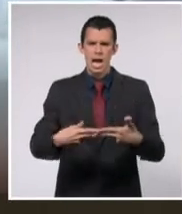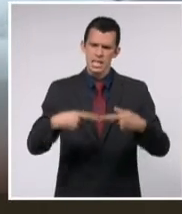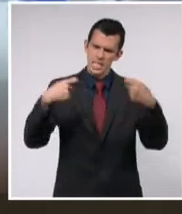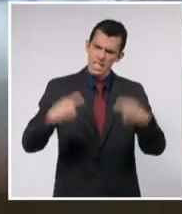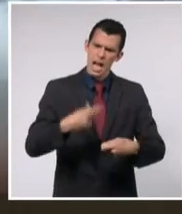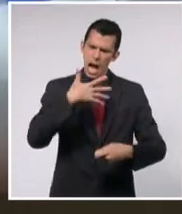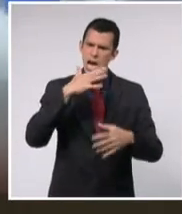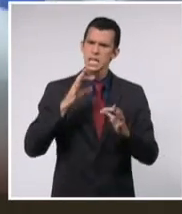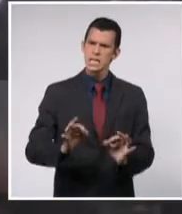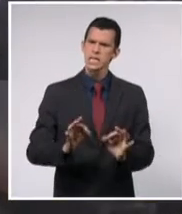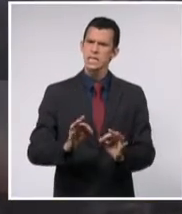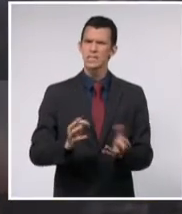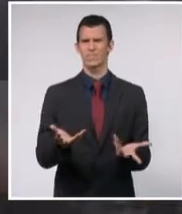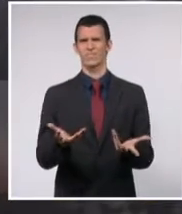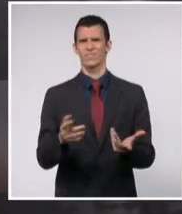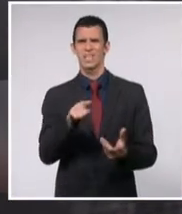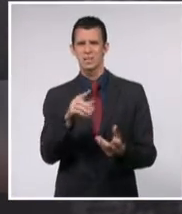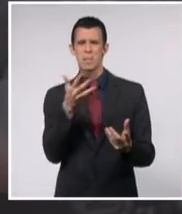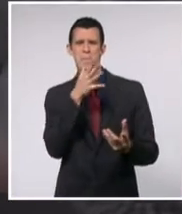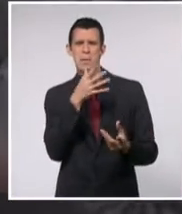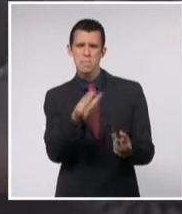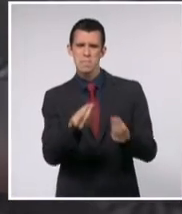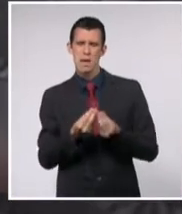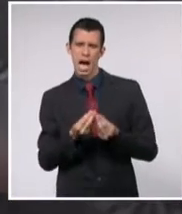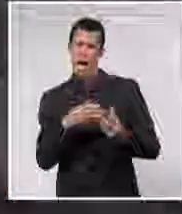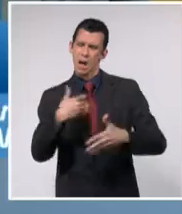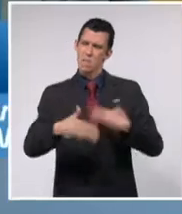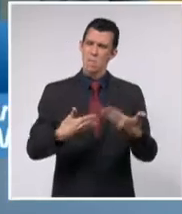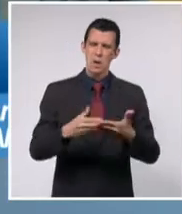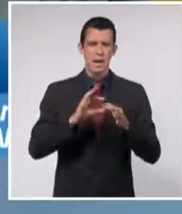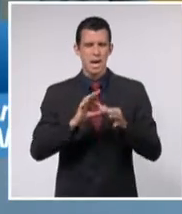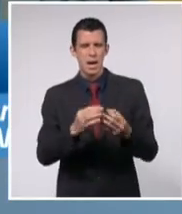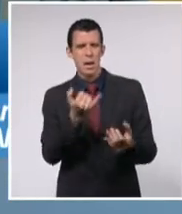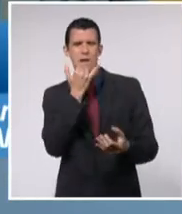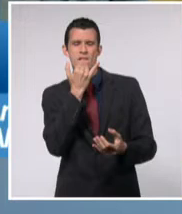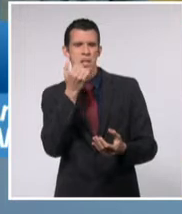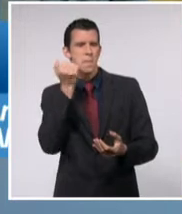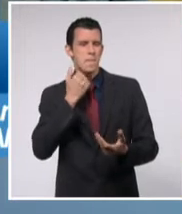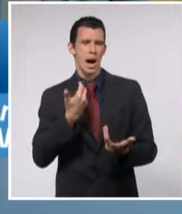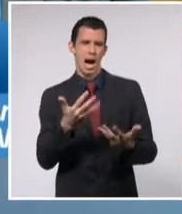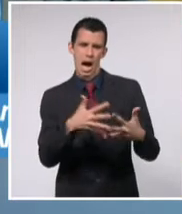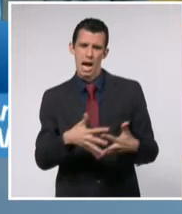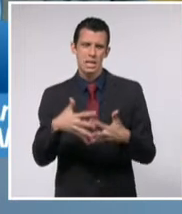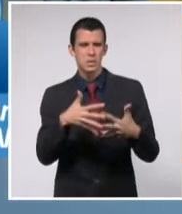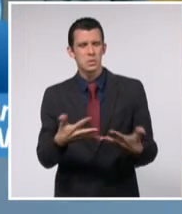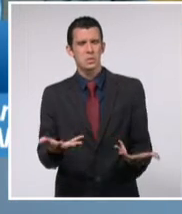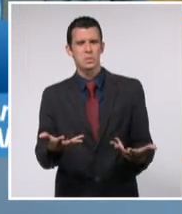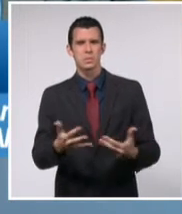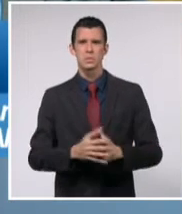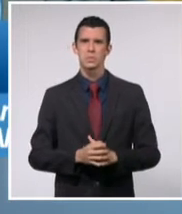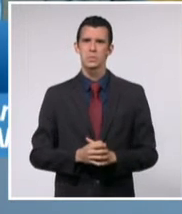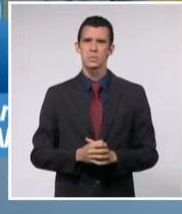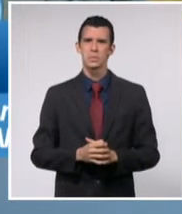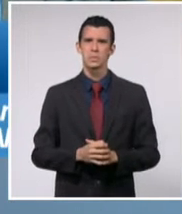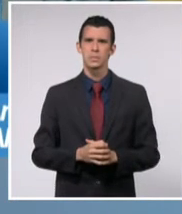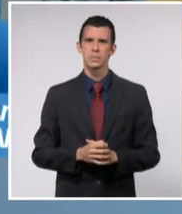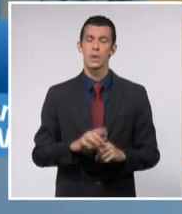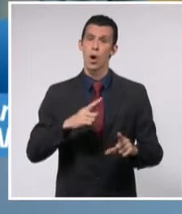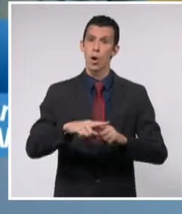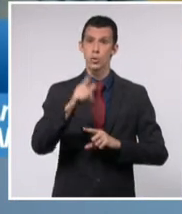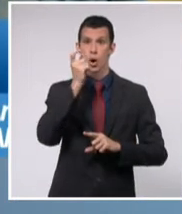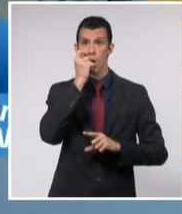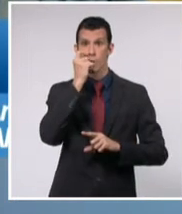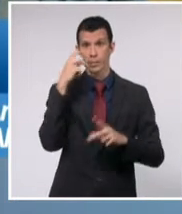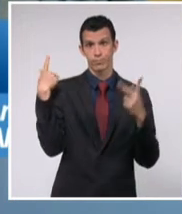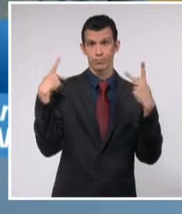tildó la decisión de caótica e incoherente. Por su parte, el principal experto en enfermedades